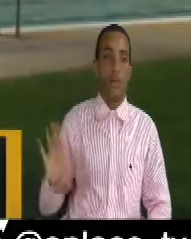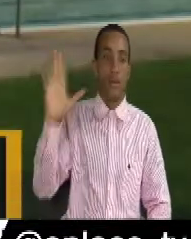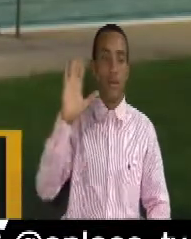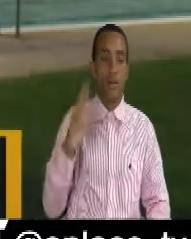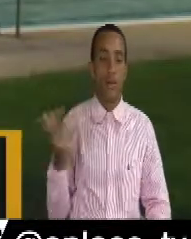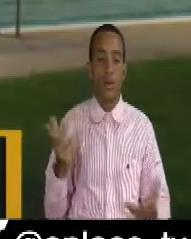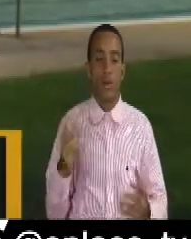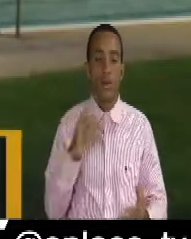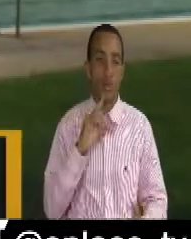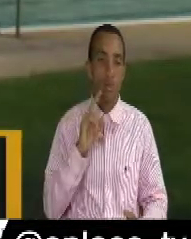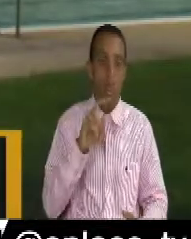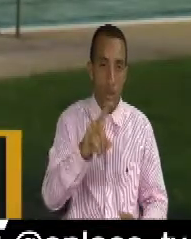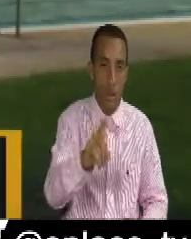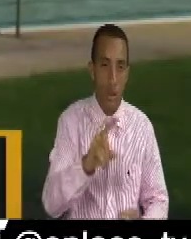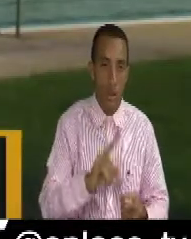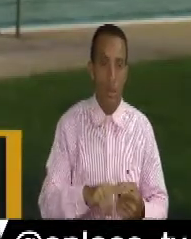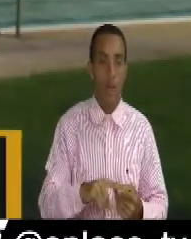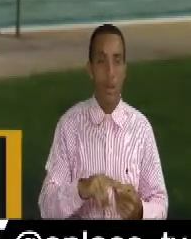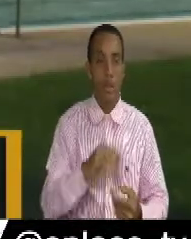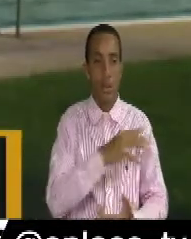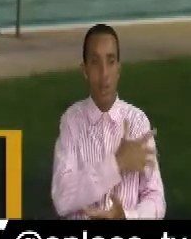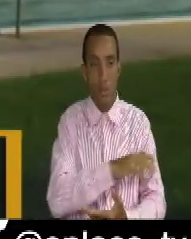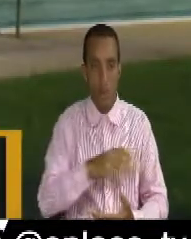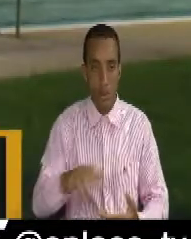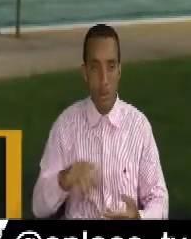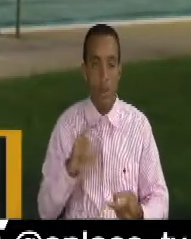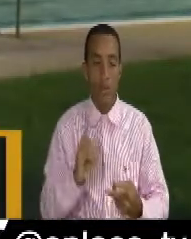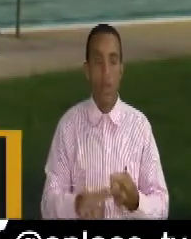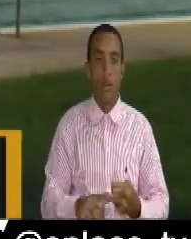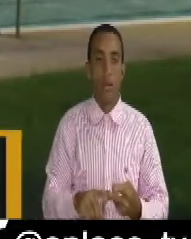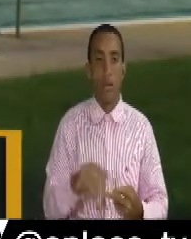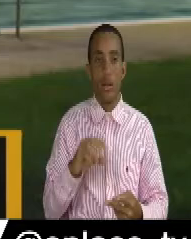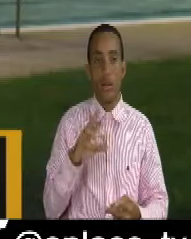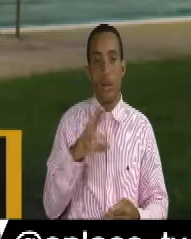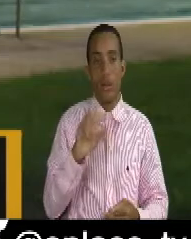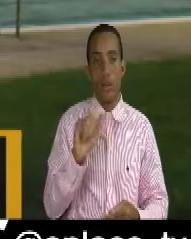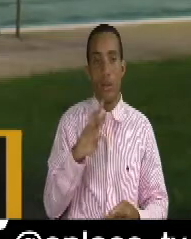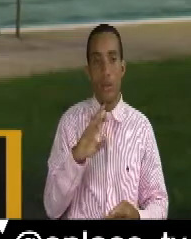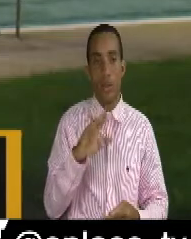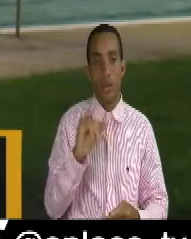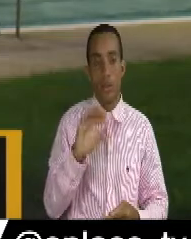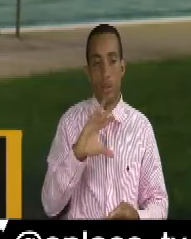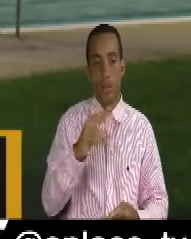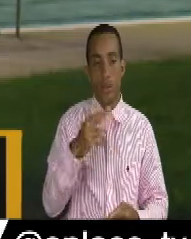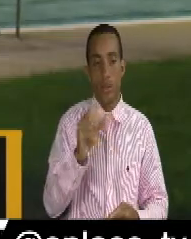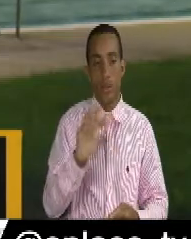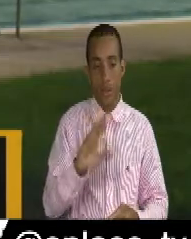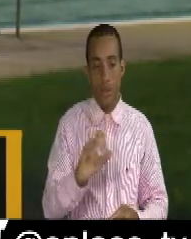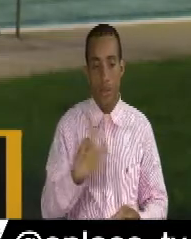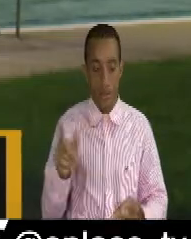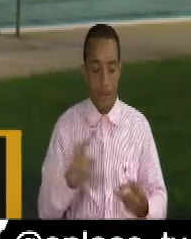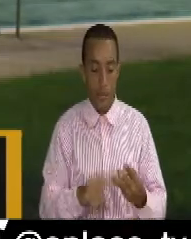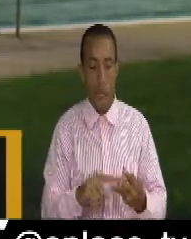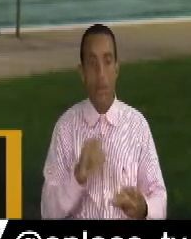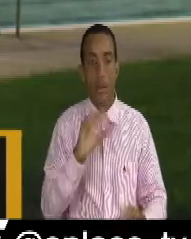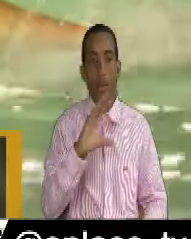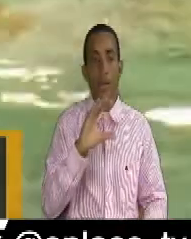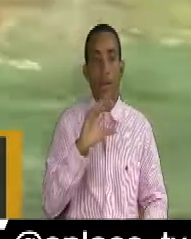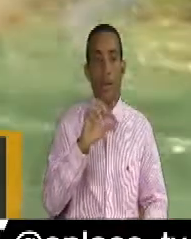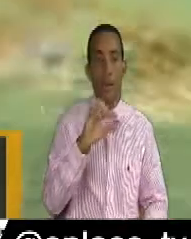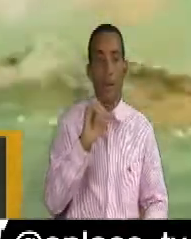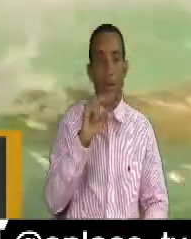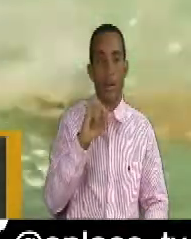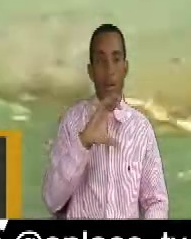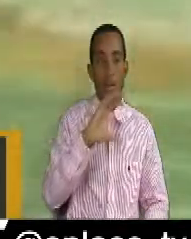Bucaramanga, Sabana de Torres, Barichara, San Gil, Pinchote, y aquí en Barrancabermeja, que también hacen departamentales de